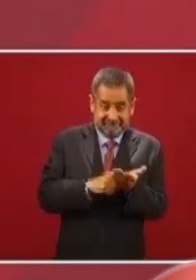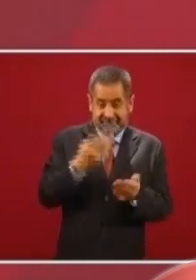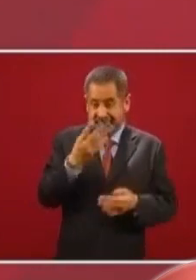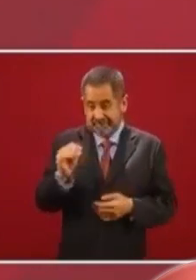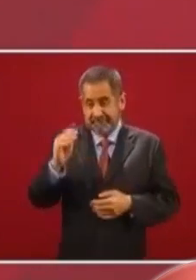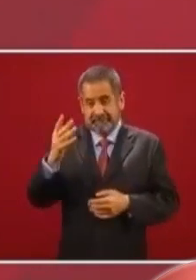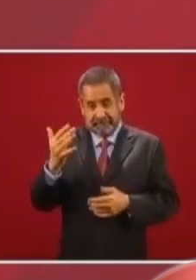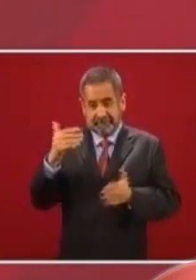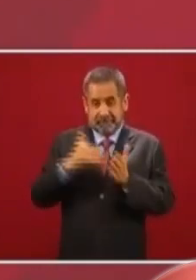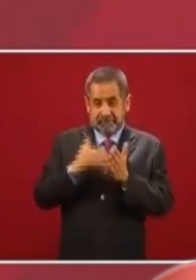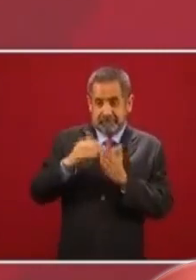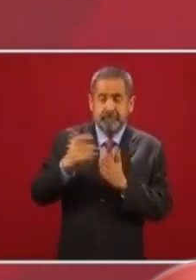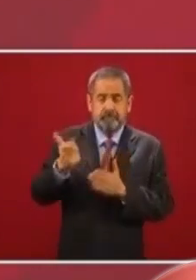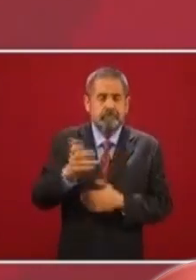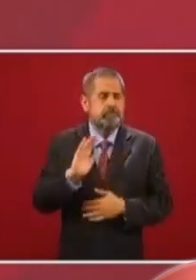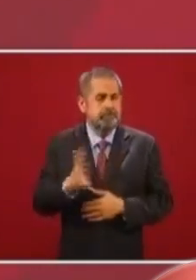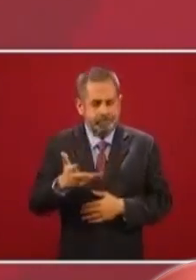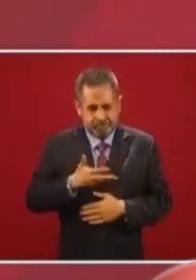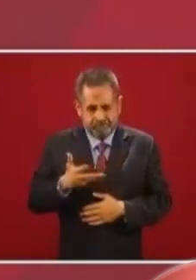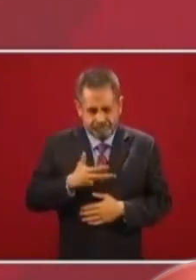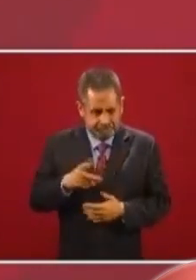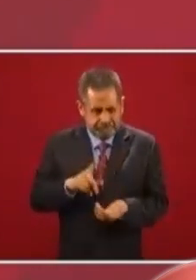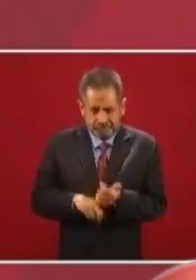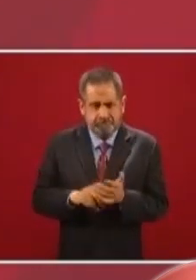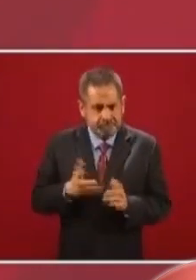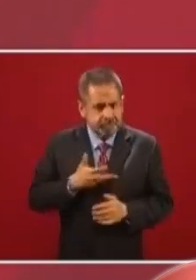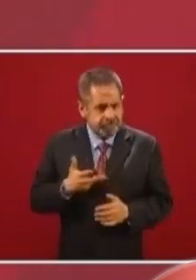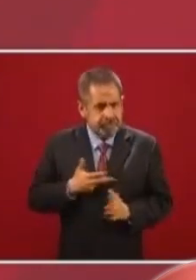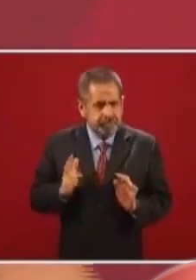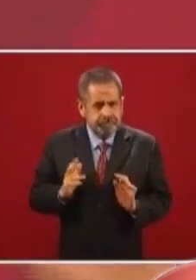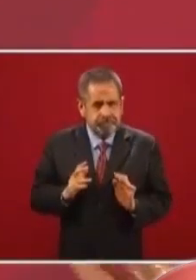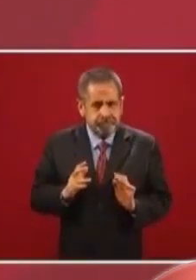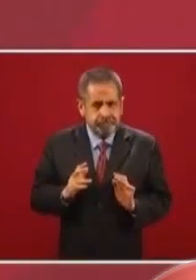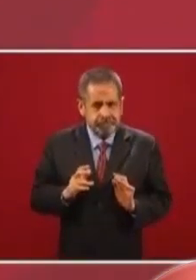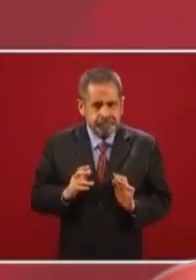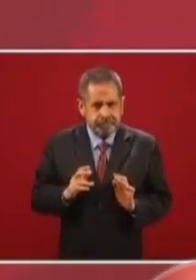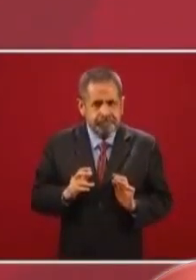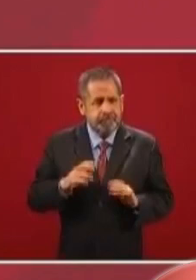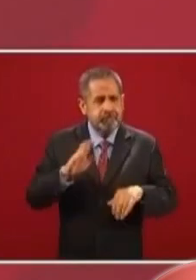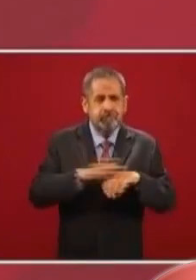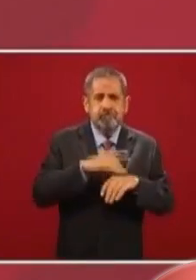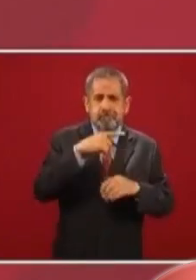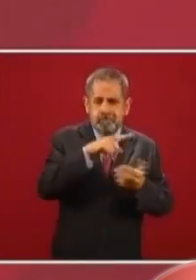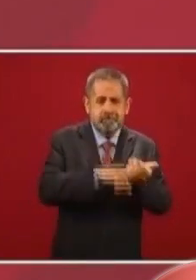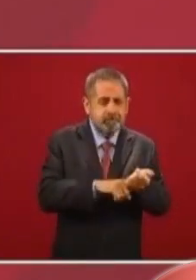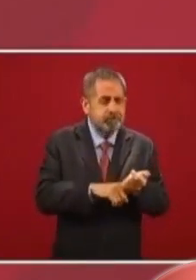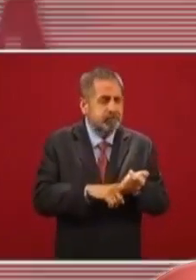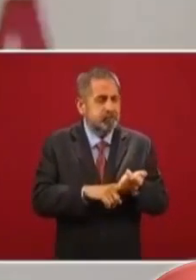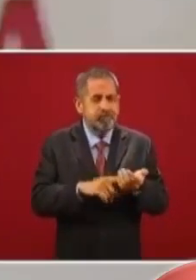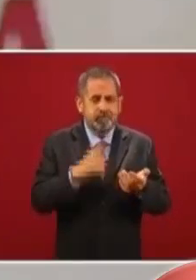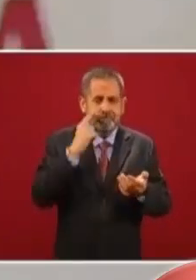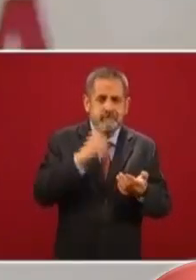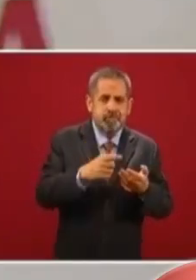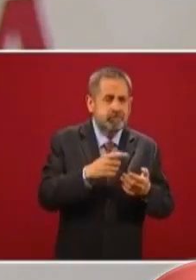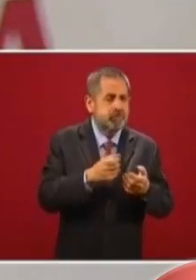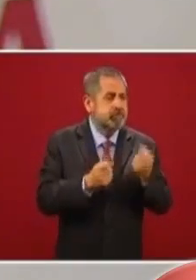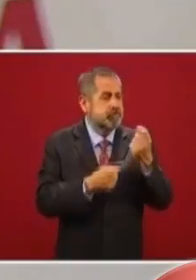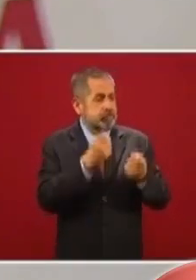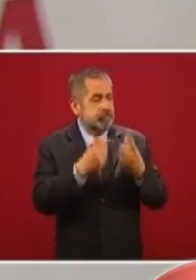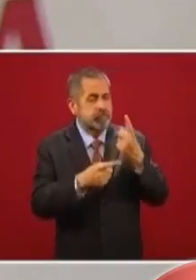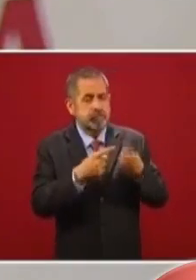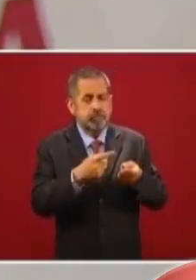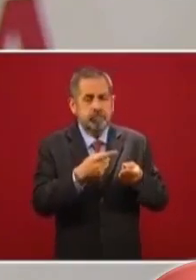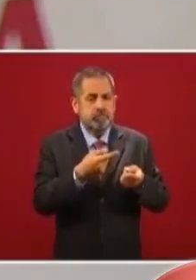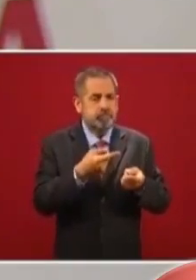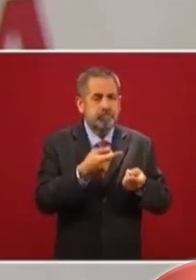millones de pesos ya tenemos, tenemos porque de estos desdoblamientos que se han hecho de algunas concesiones que ustedes también